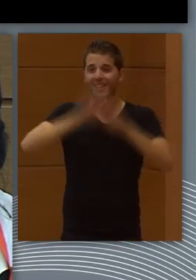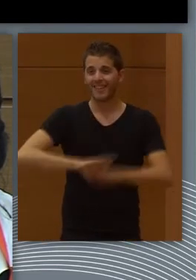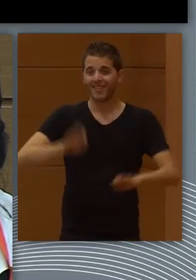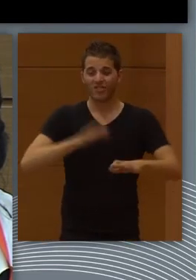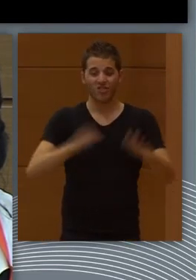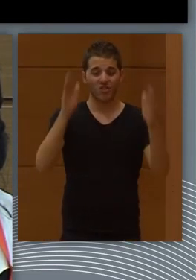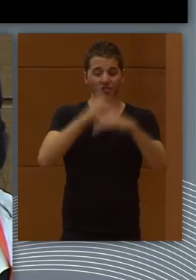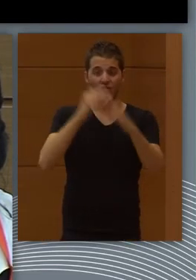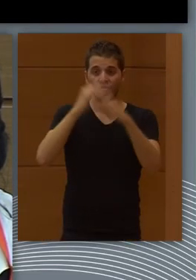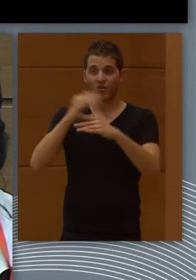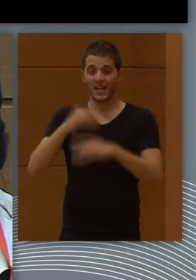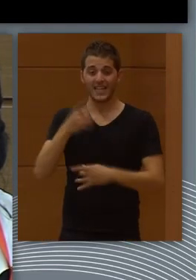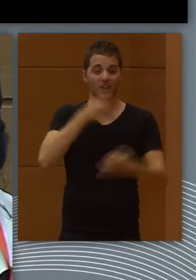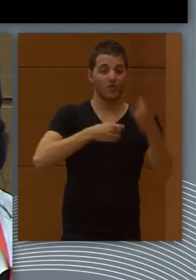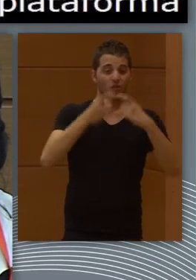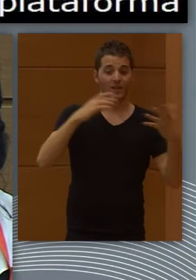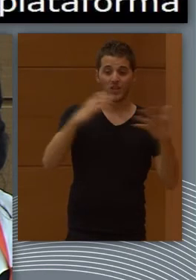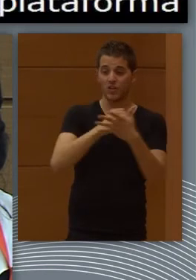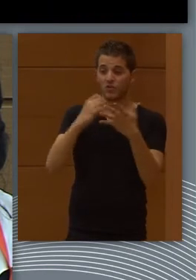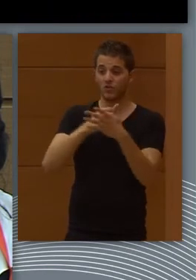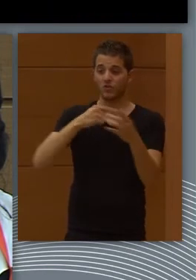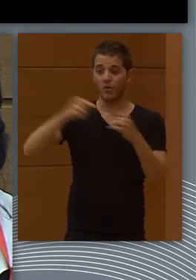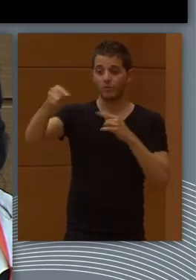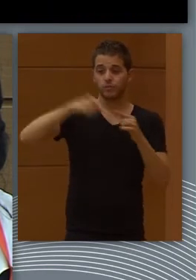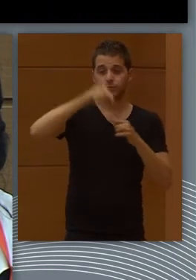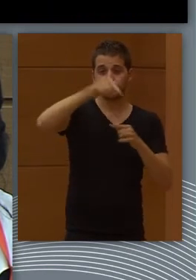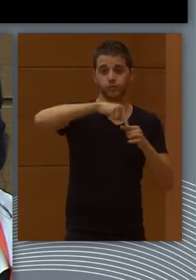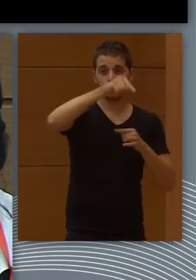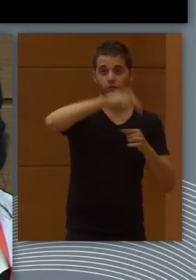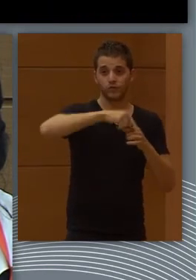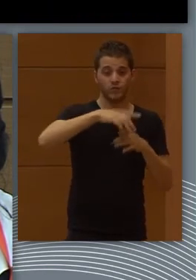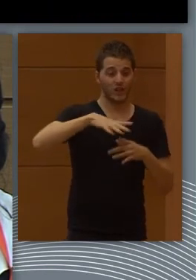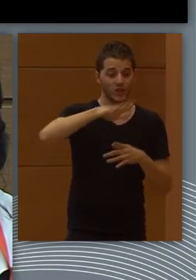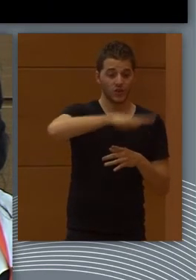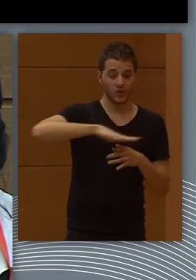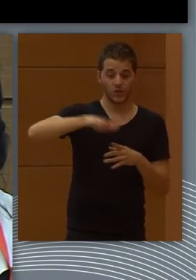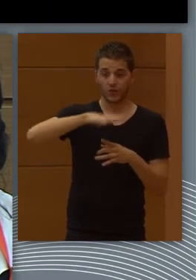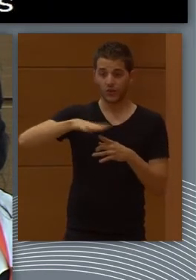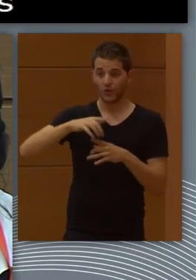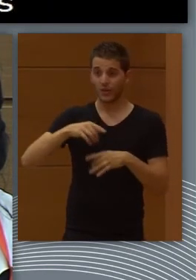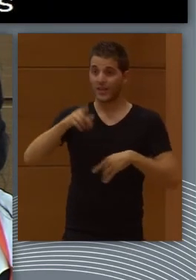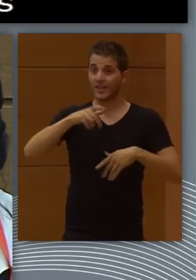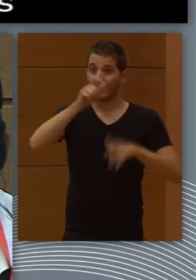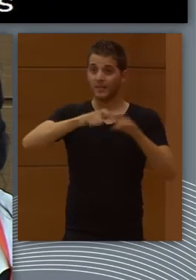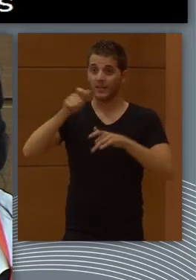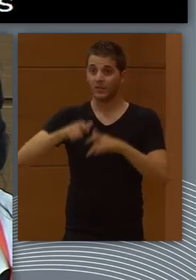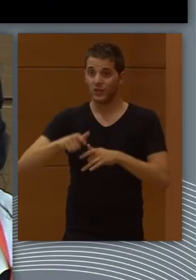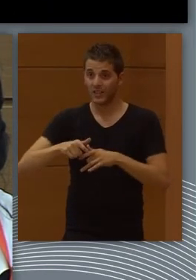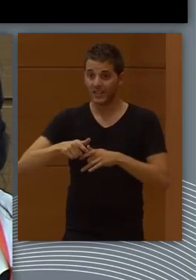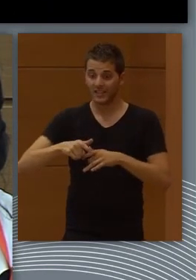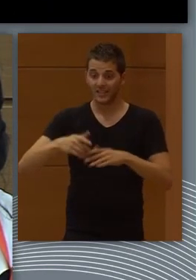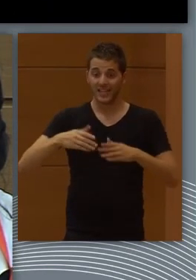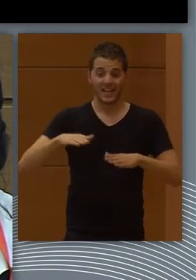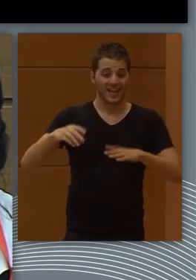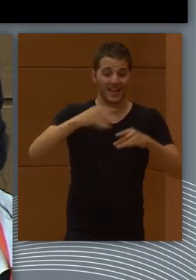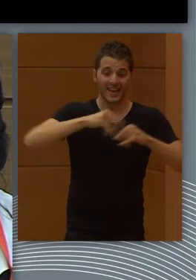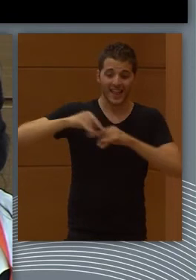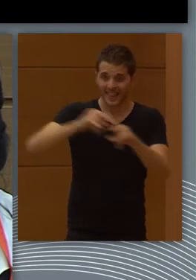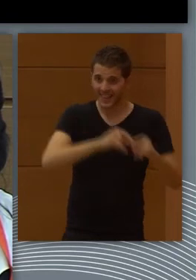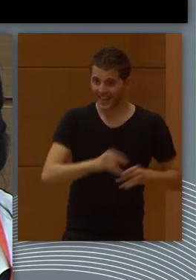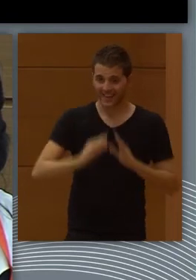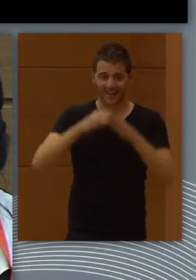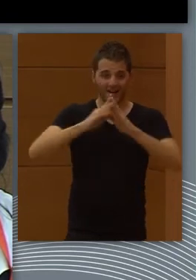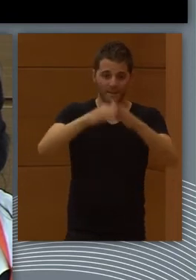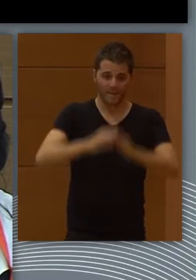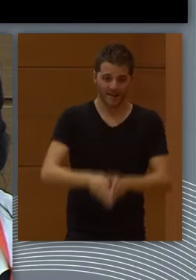ciudadano información de todas las líneas de transporte regular de viajeros en cada uno de los modos, terrestre, marítimo y aéreo, en